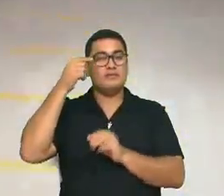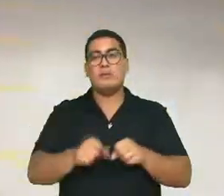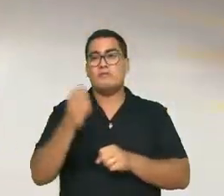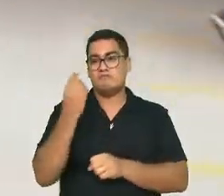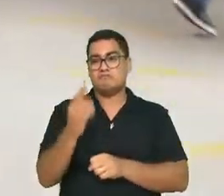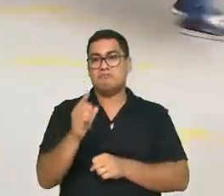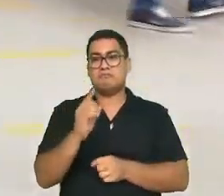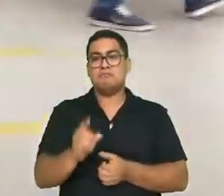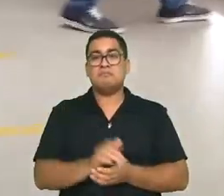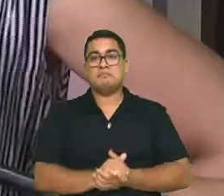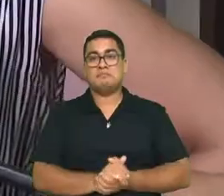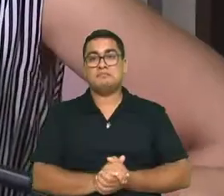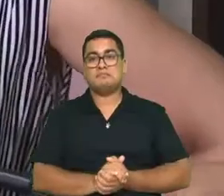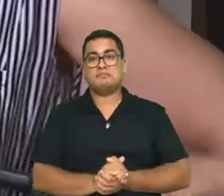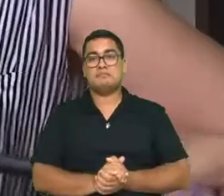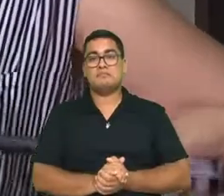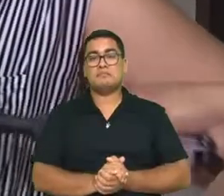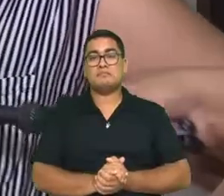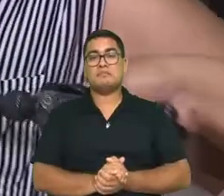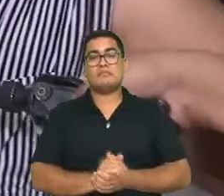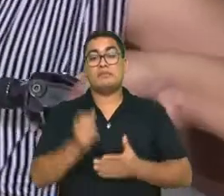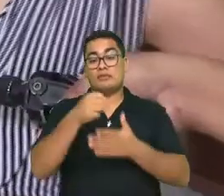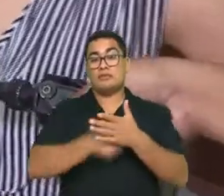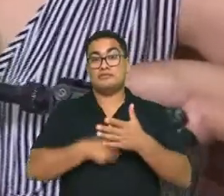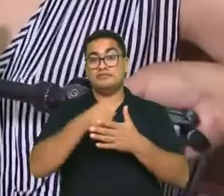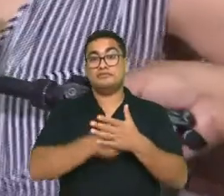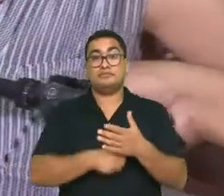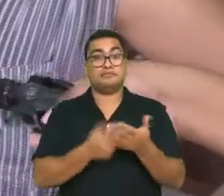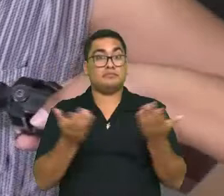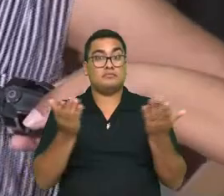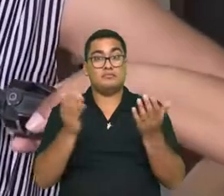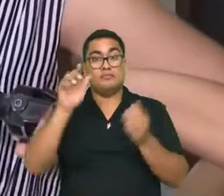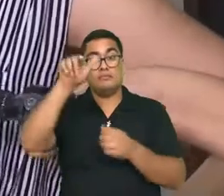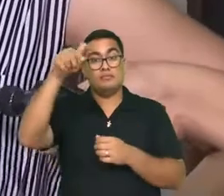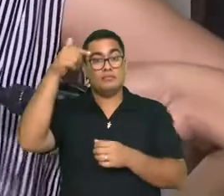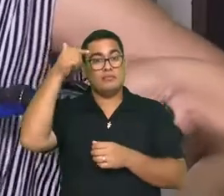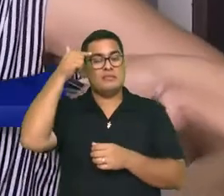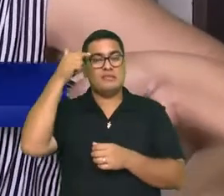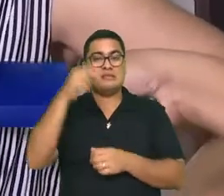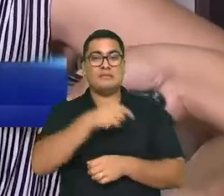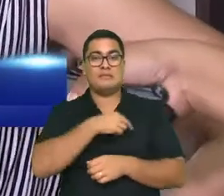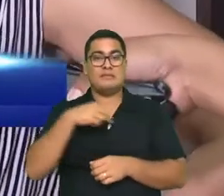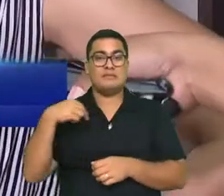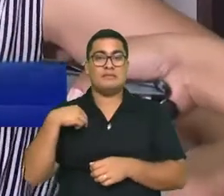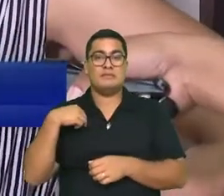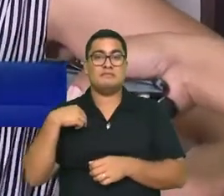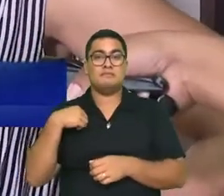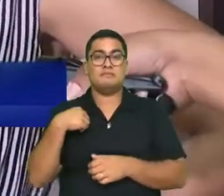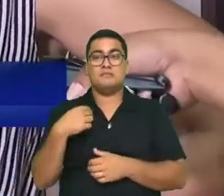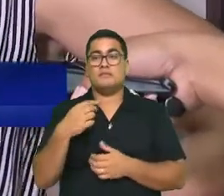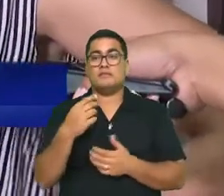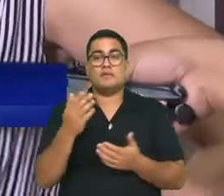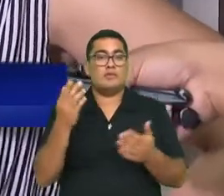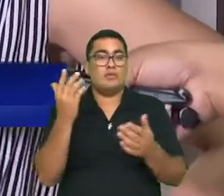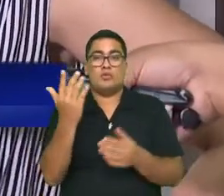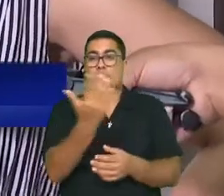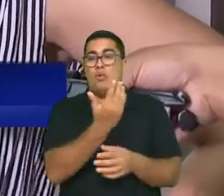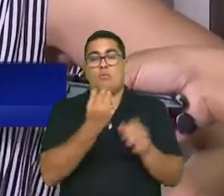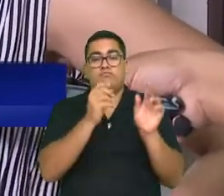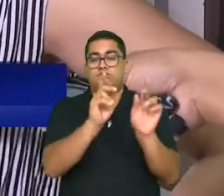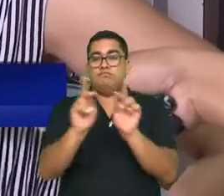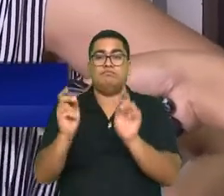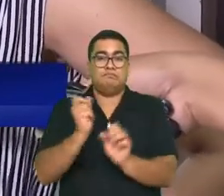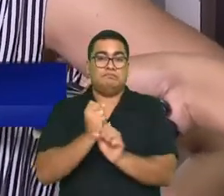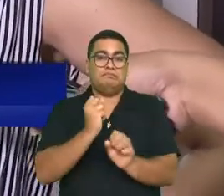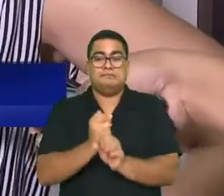derechos. Es el esfuerzo que nuestro gobierno hace y todos los trabajadores, pues obvio, nos